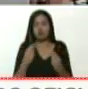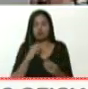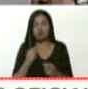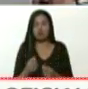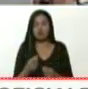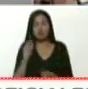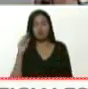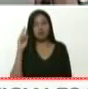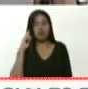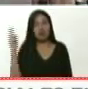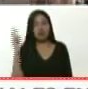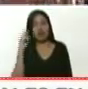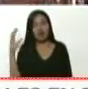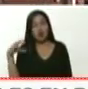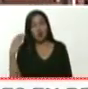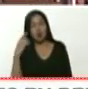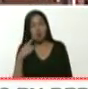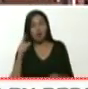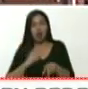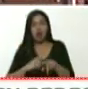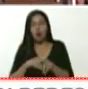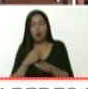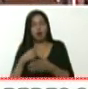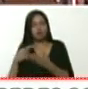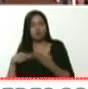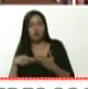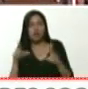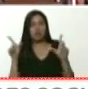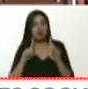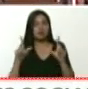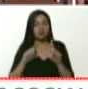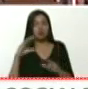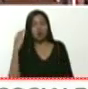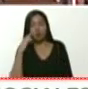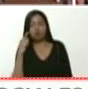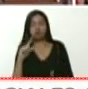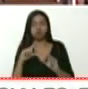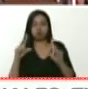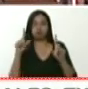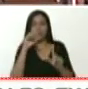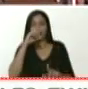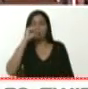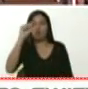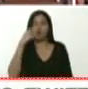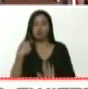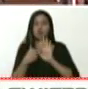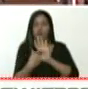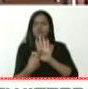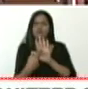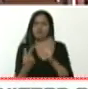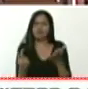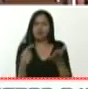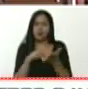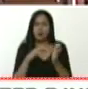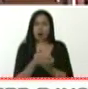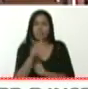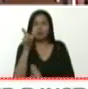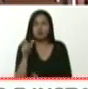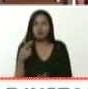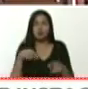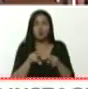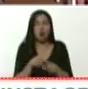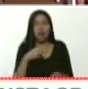una radio colombiana a cualquier hora del día o la televisora de Colombia y aparece Maduro. Gente que imita mi